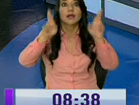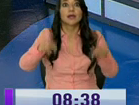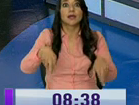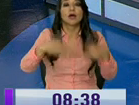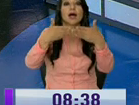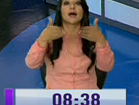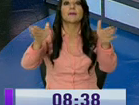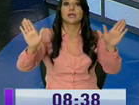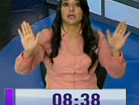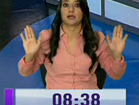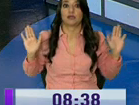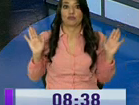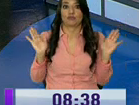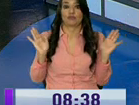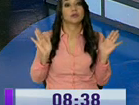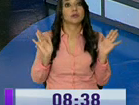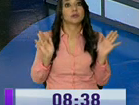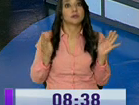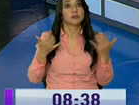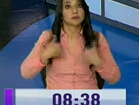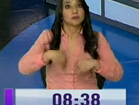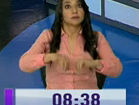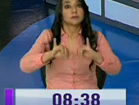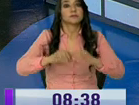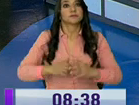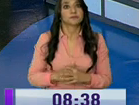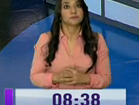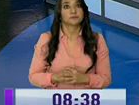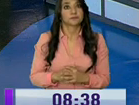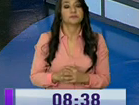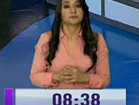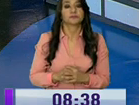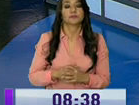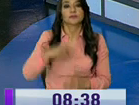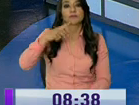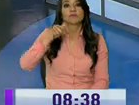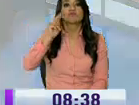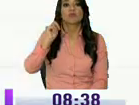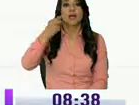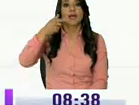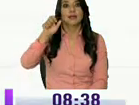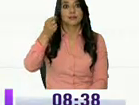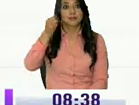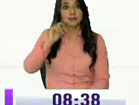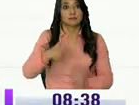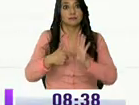totalmente habilitadas este transporte público. Loma de Buengasí, por favor, pónganlo.